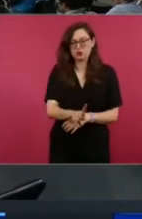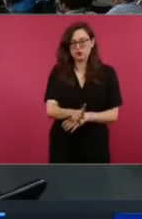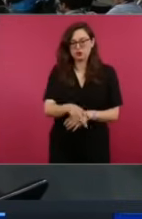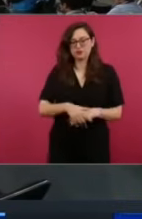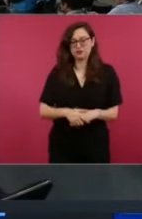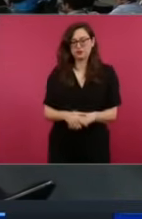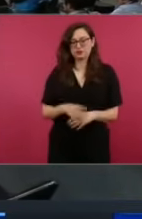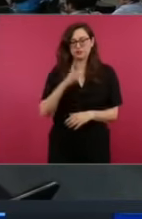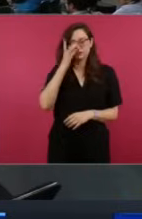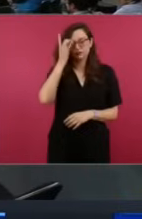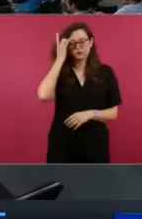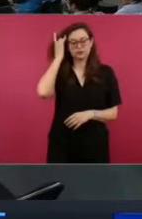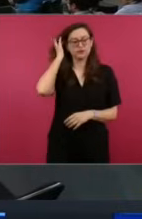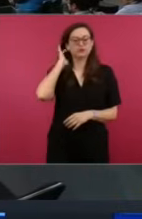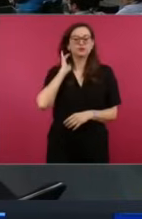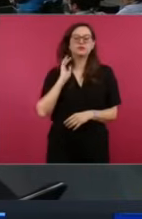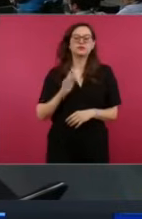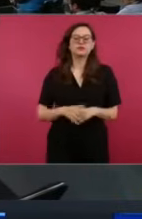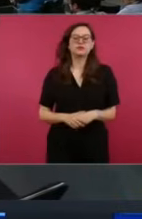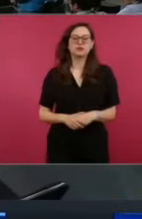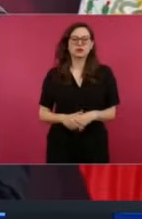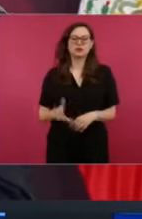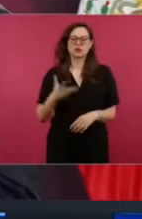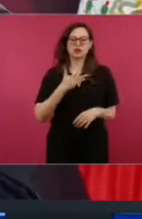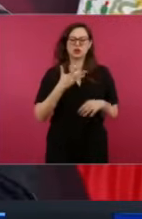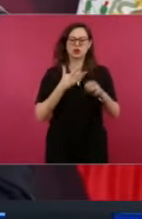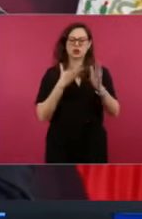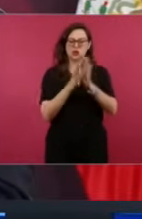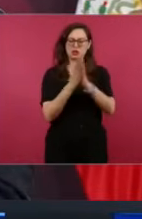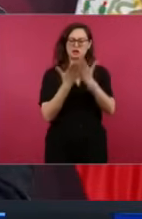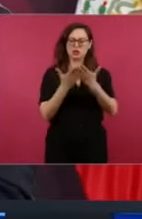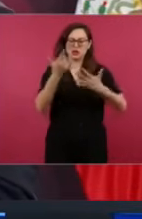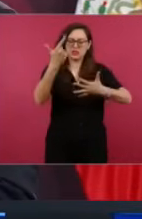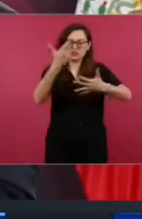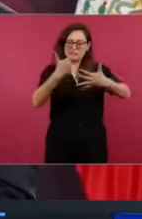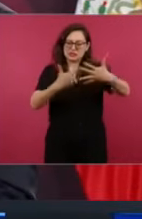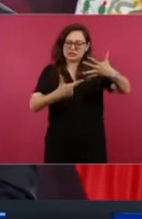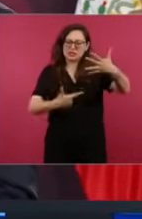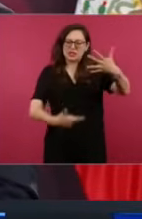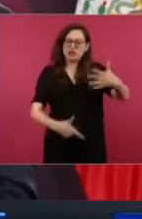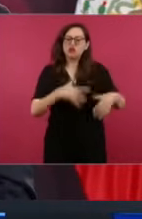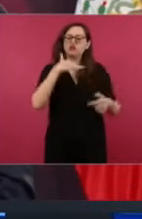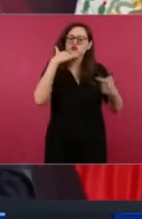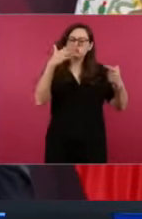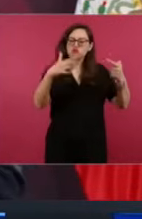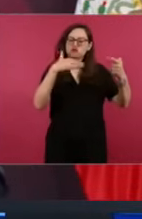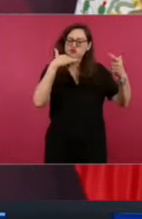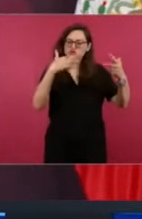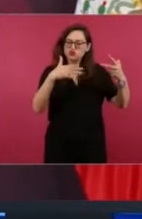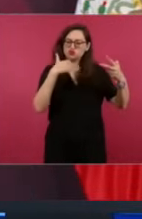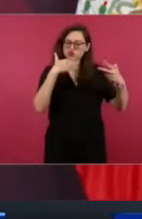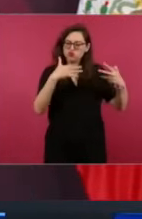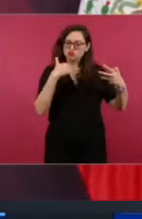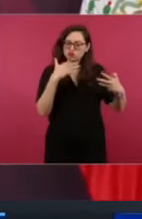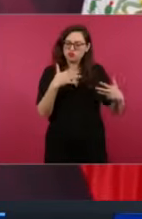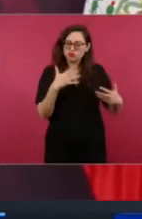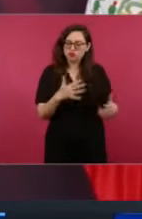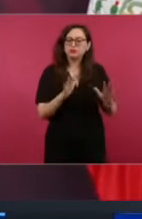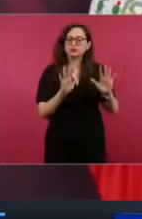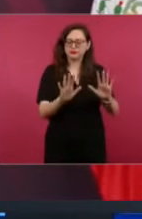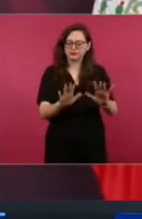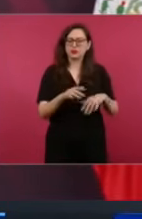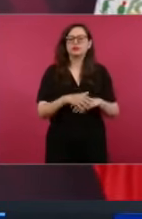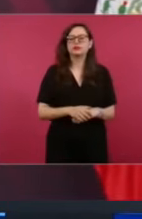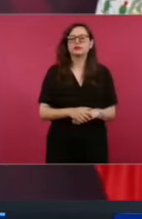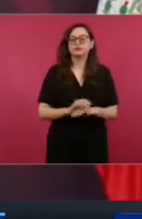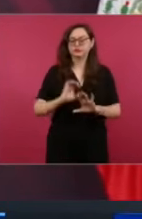fuego a los penales, a los juzgados. Entonces ahora aquí el ejército está encargado de eso, la